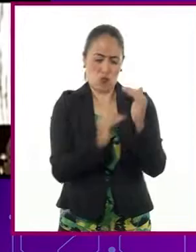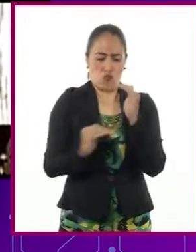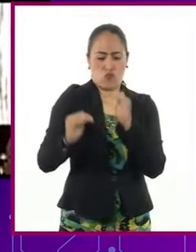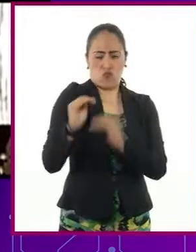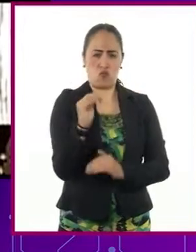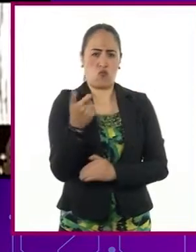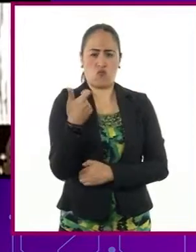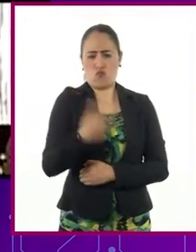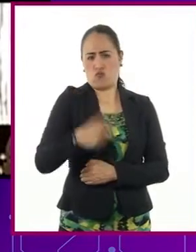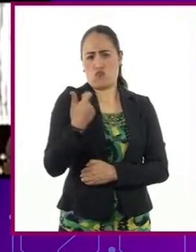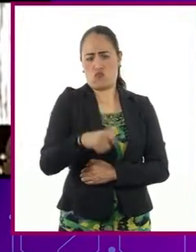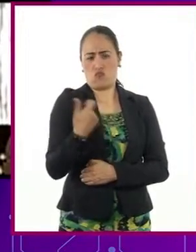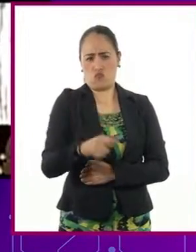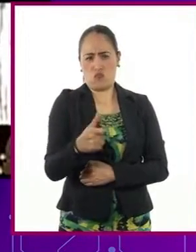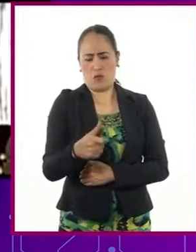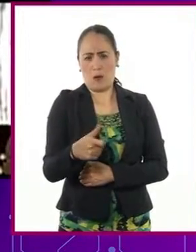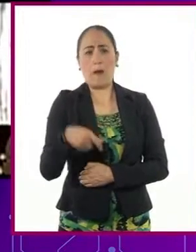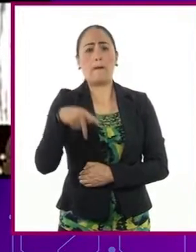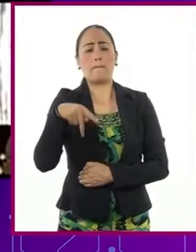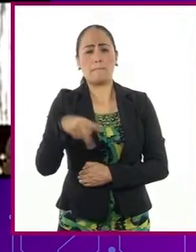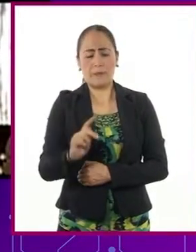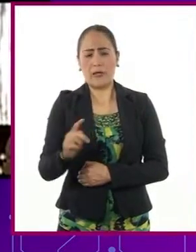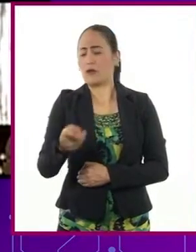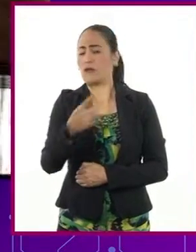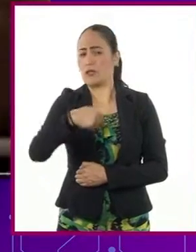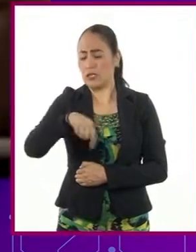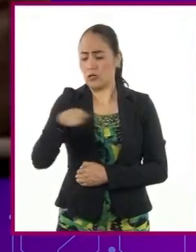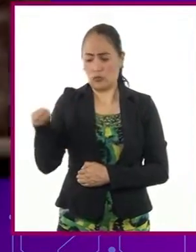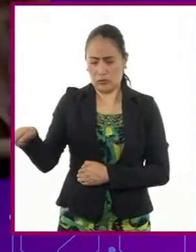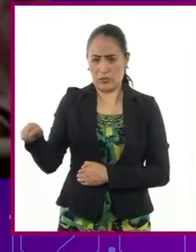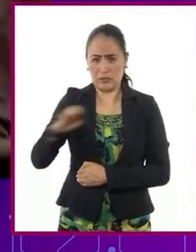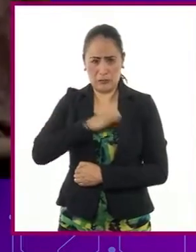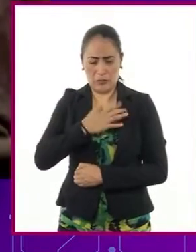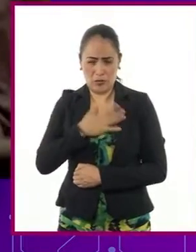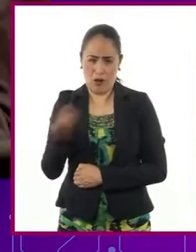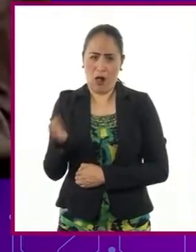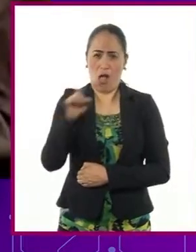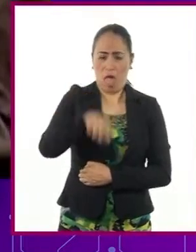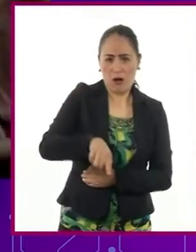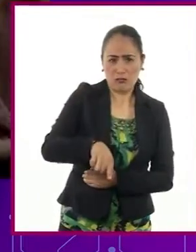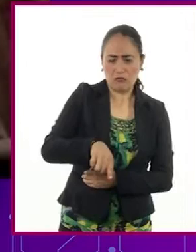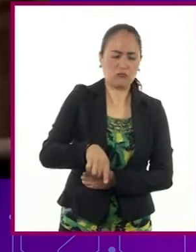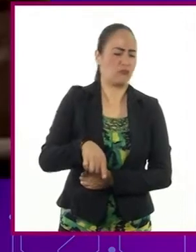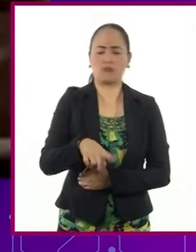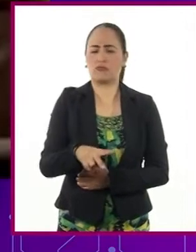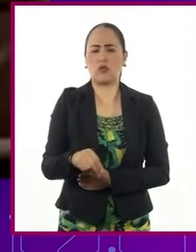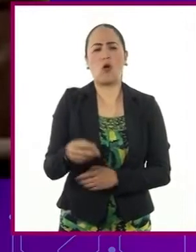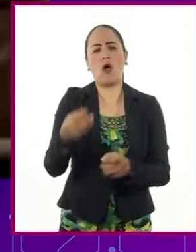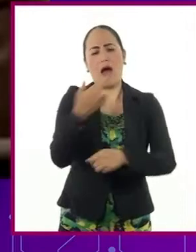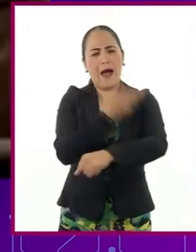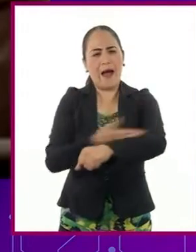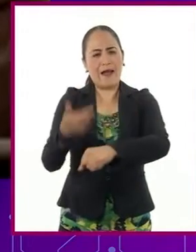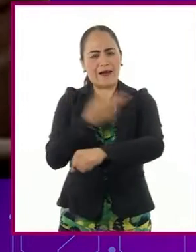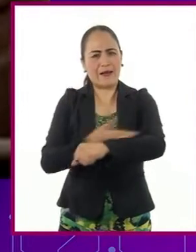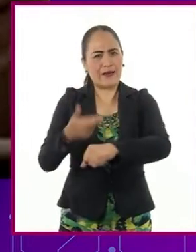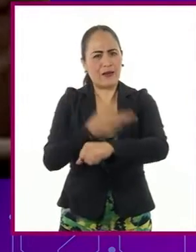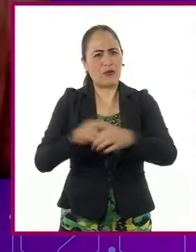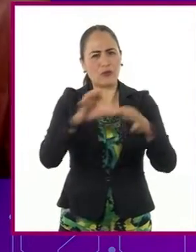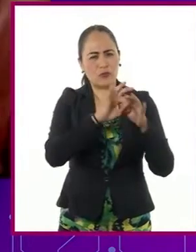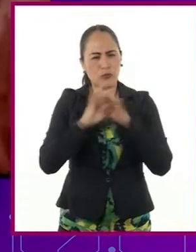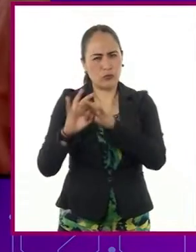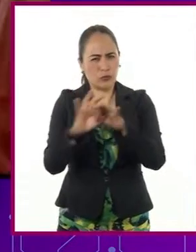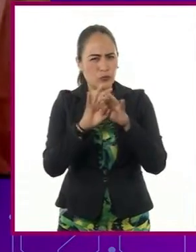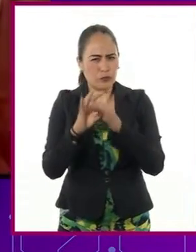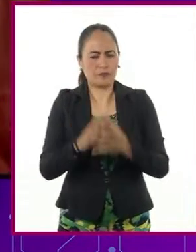manera no se habría podido gobernar la tierra, y que tratan de incorporarse a un nuevo orden de cosas. Como cuántos